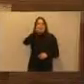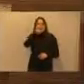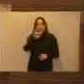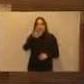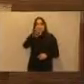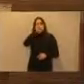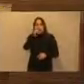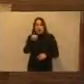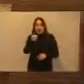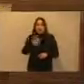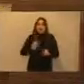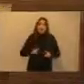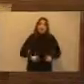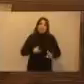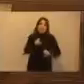de consejero